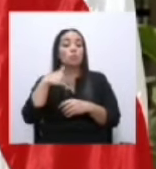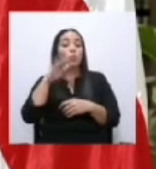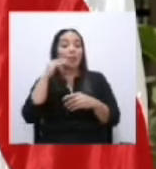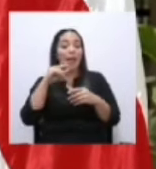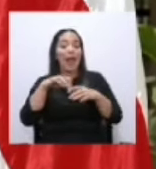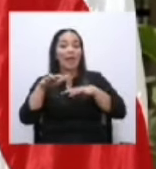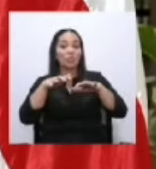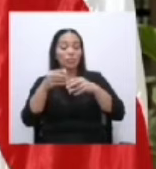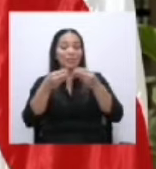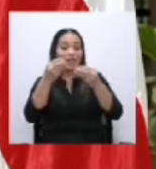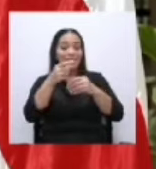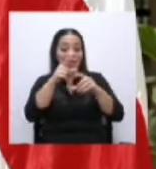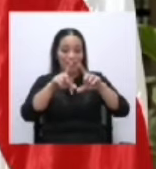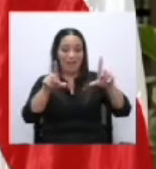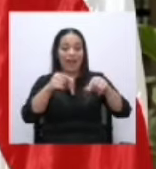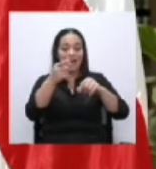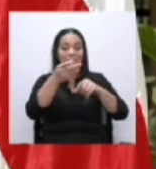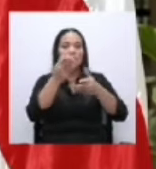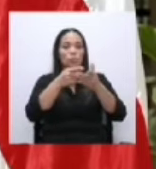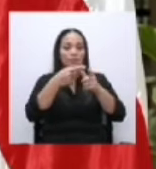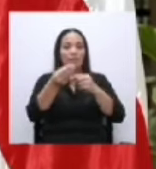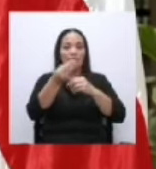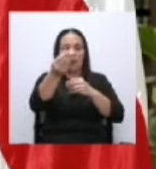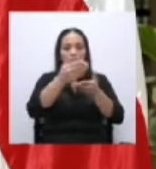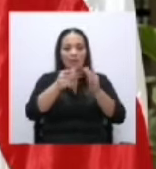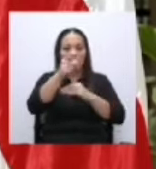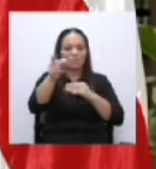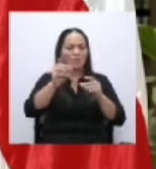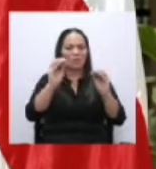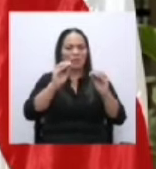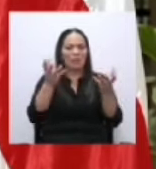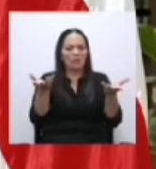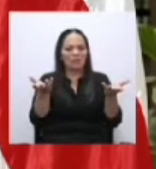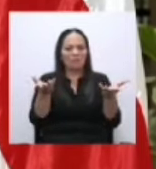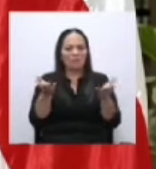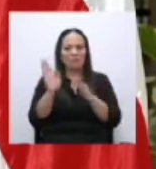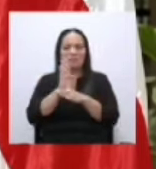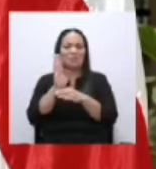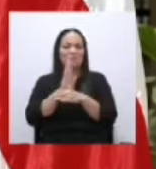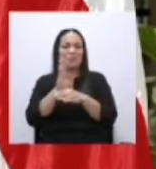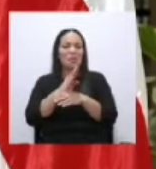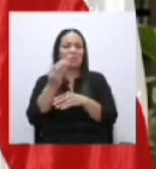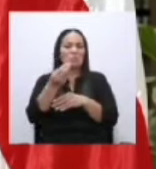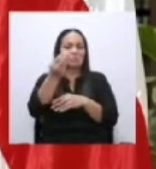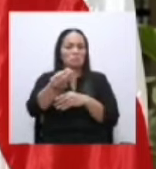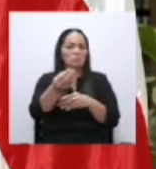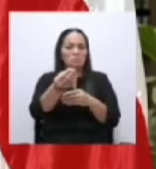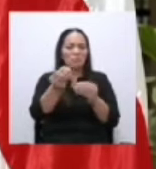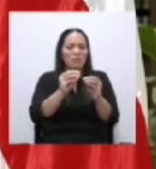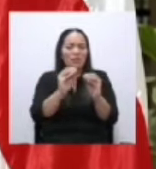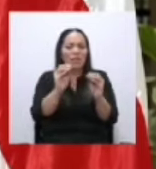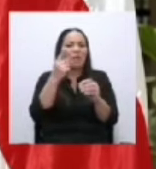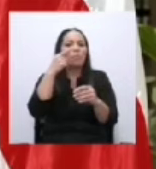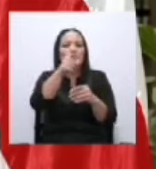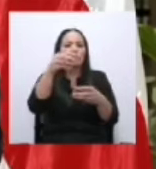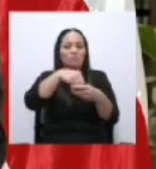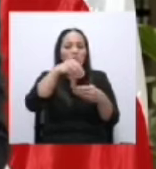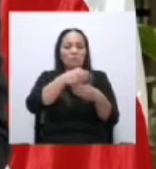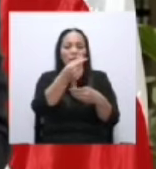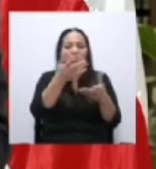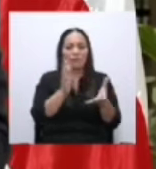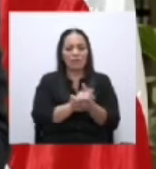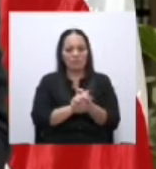esa sería su porción de patrimonio. Genera menos ese banco sobre la inversión de los ticos que un certificadito de